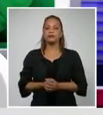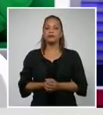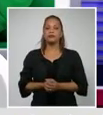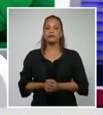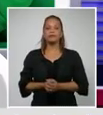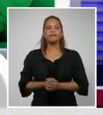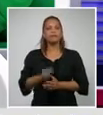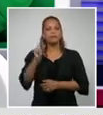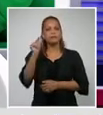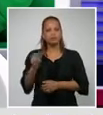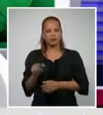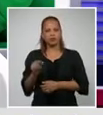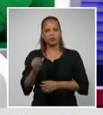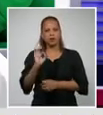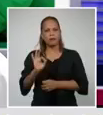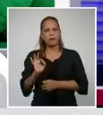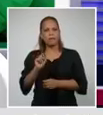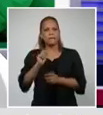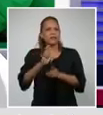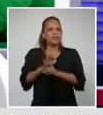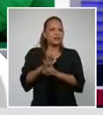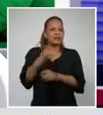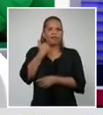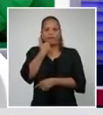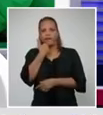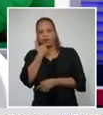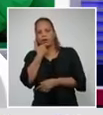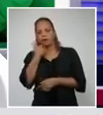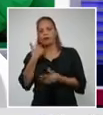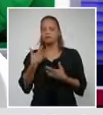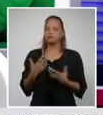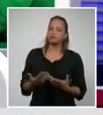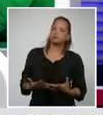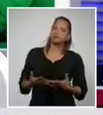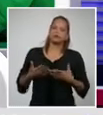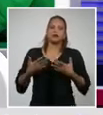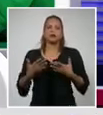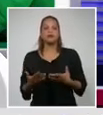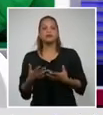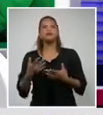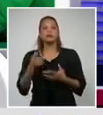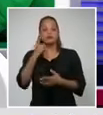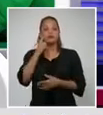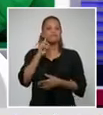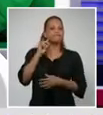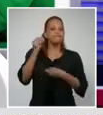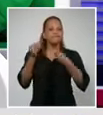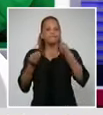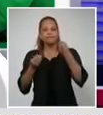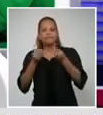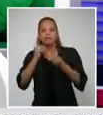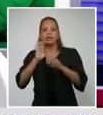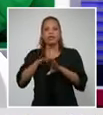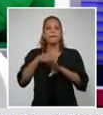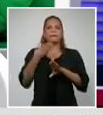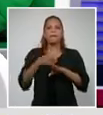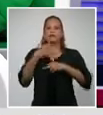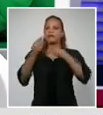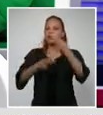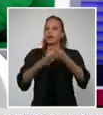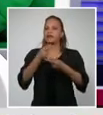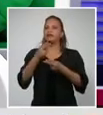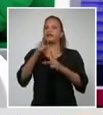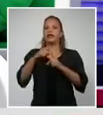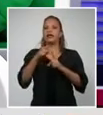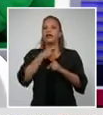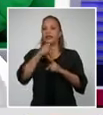paciente inicialmente con fiebre, decaimiento, se valoró, después se volvió a repetir el test de antígeno que